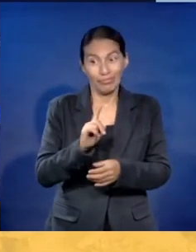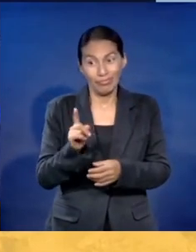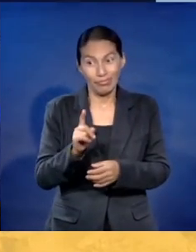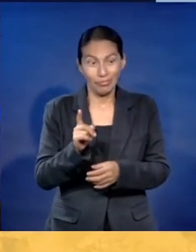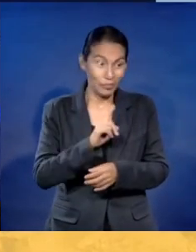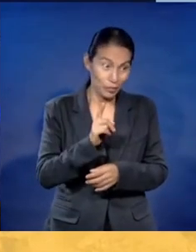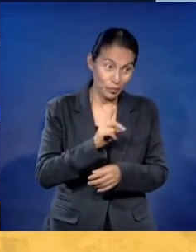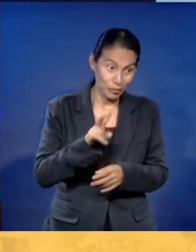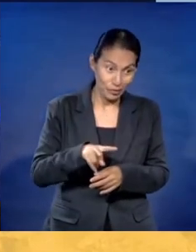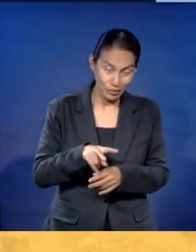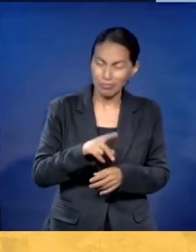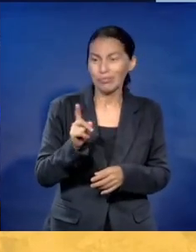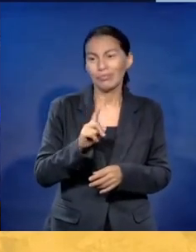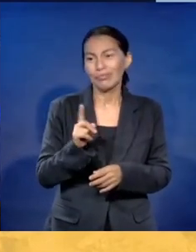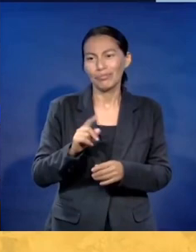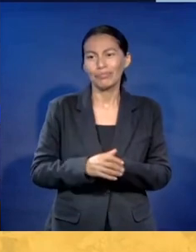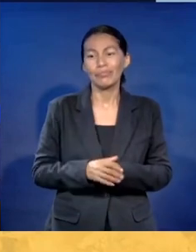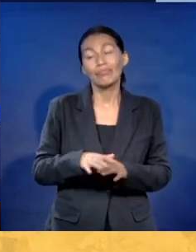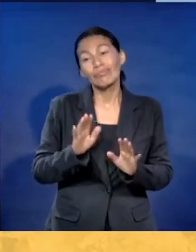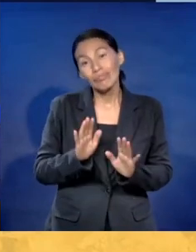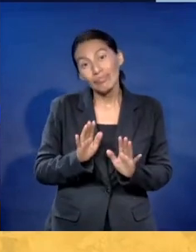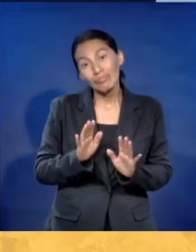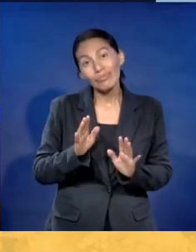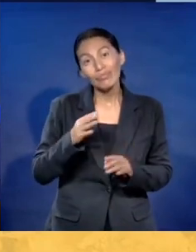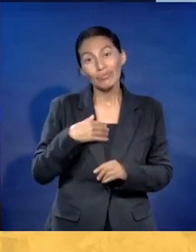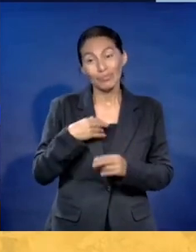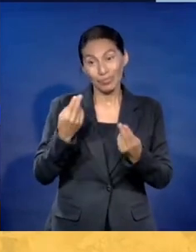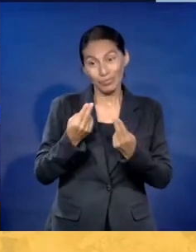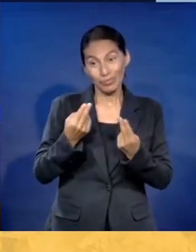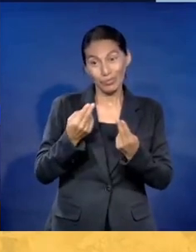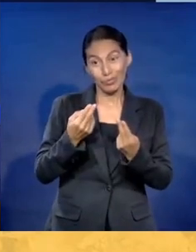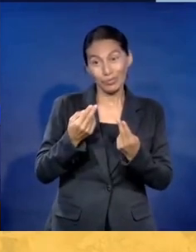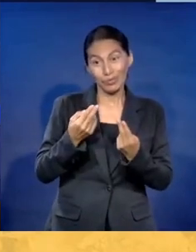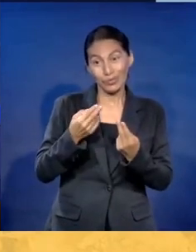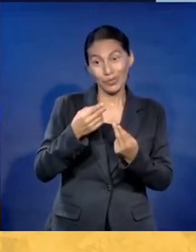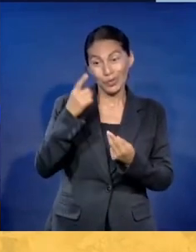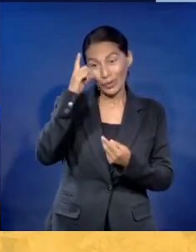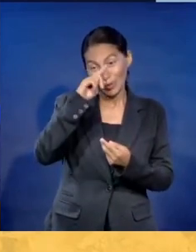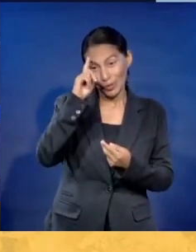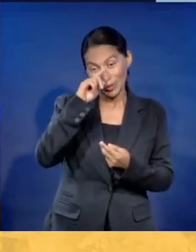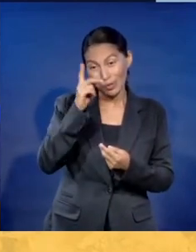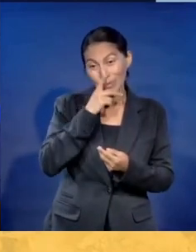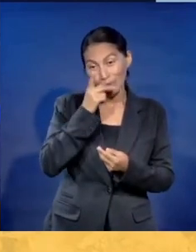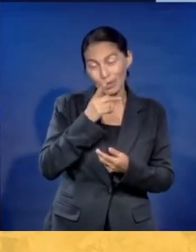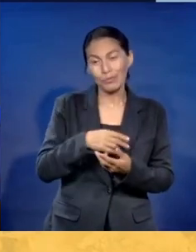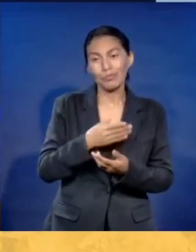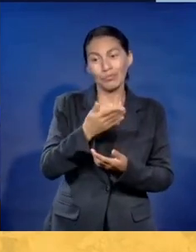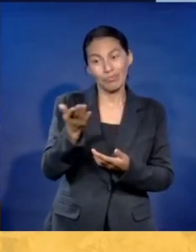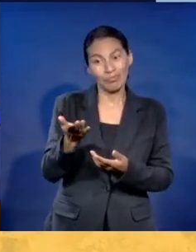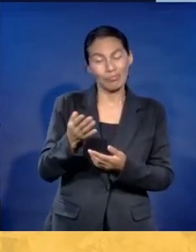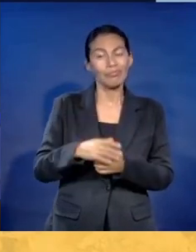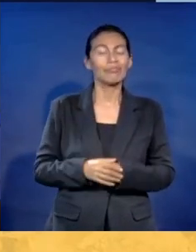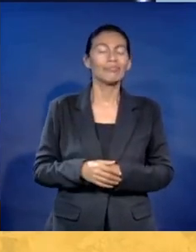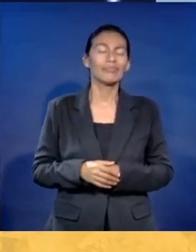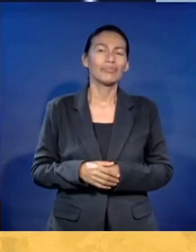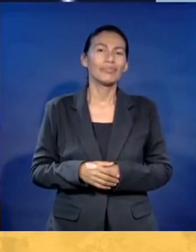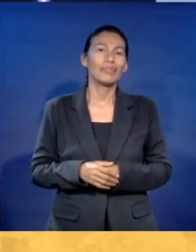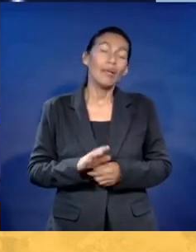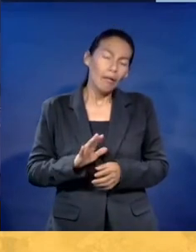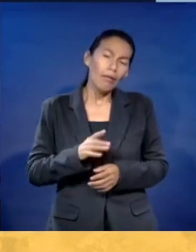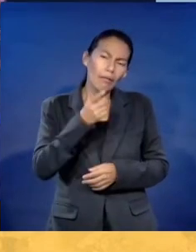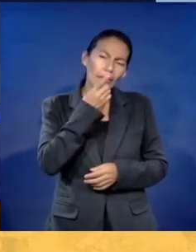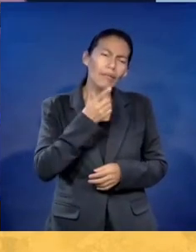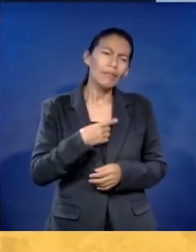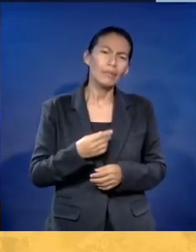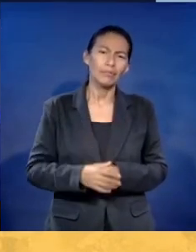Bueno pero necesito un consejo del pastor el pastor más cercano es usted A ver dígame hermana y